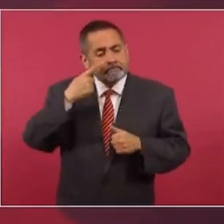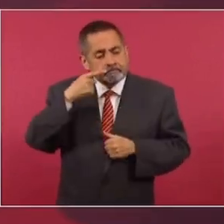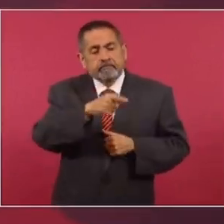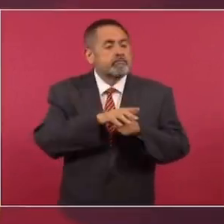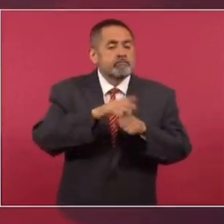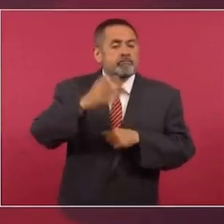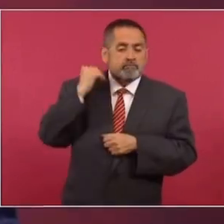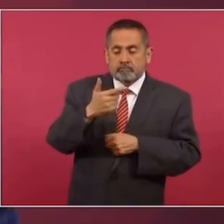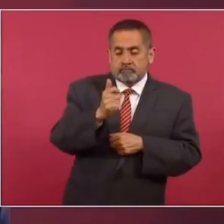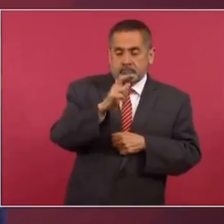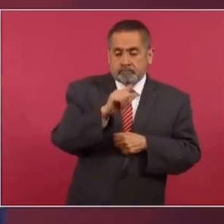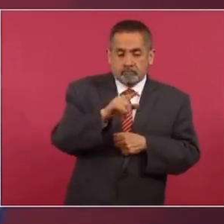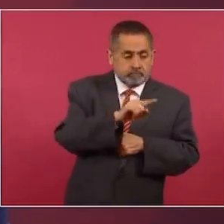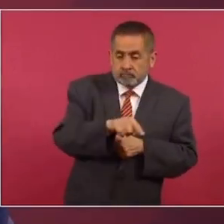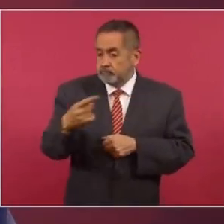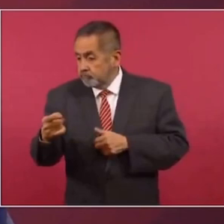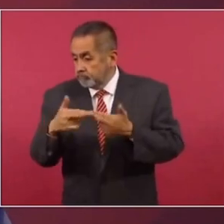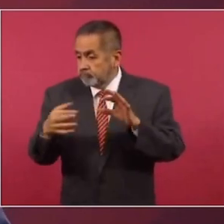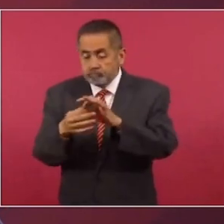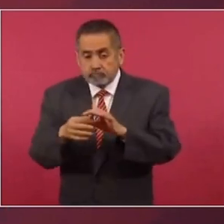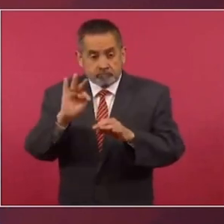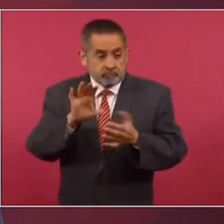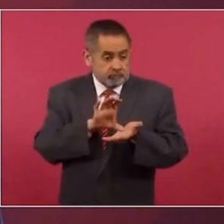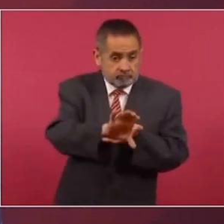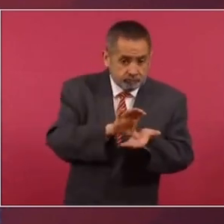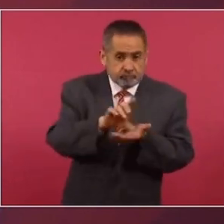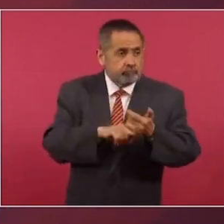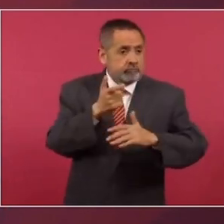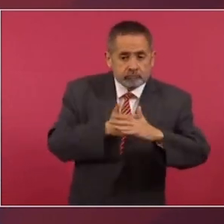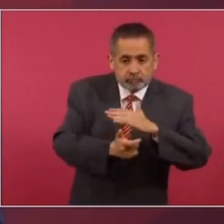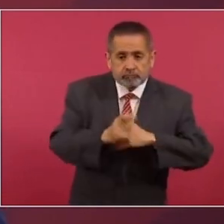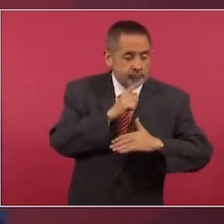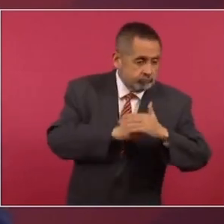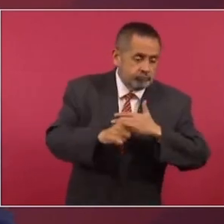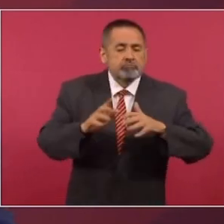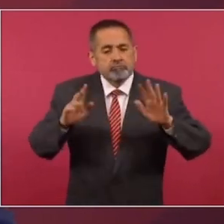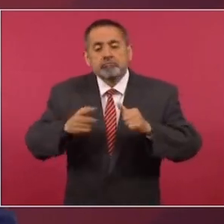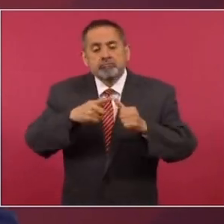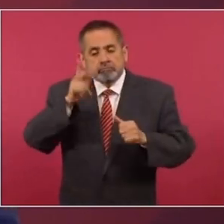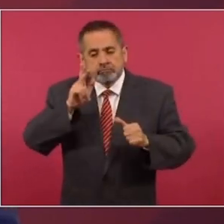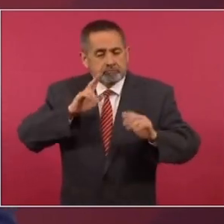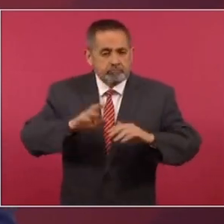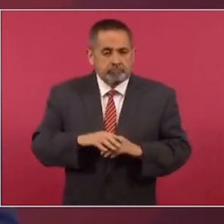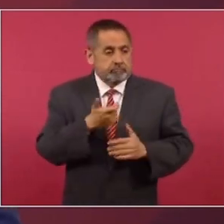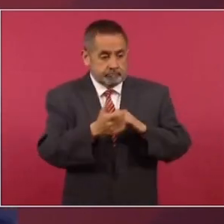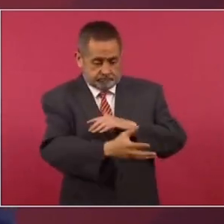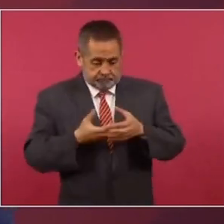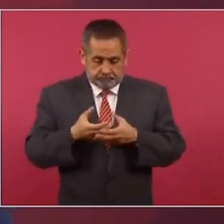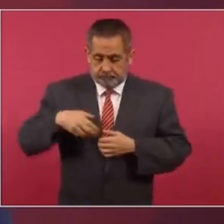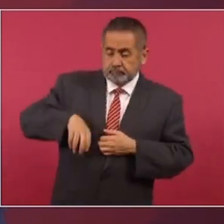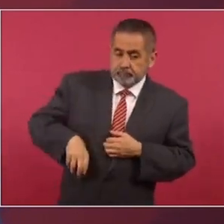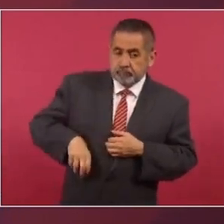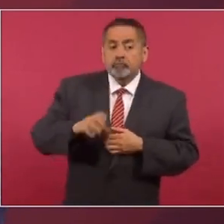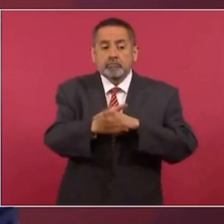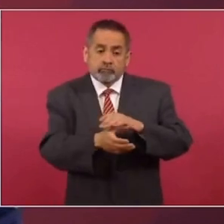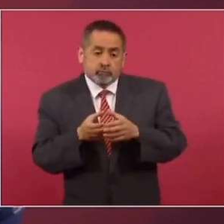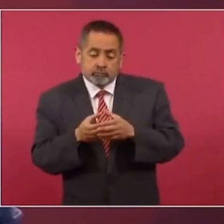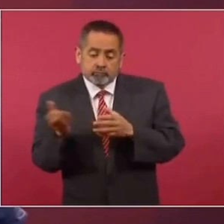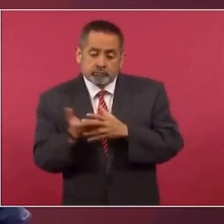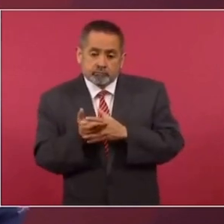Sí, se demuestra que recibía dinero, sobornos, si él se quedaba con el dinero o